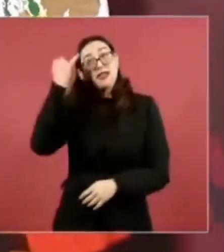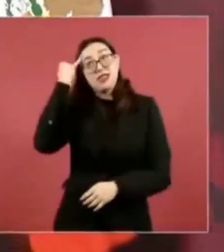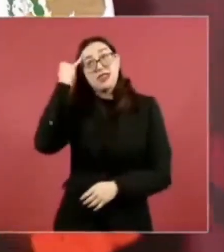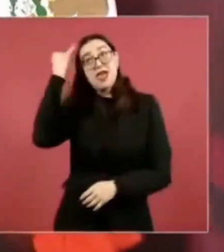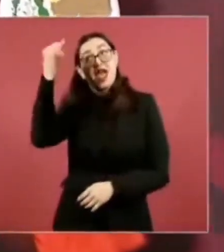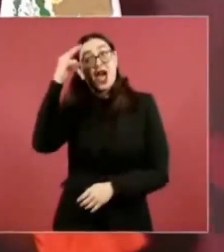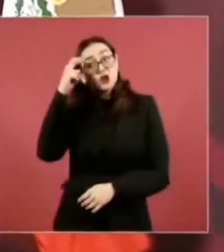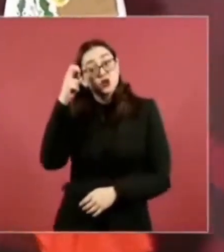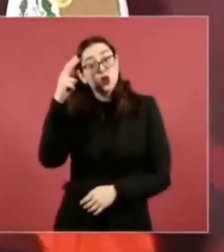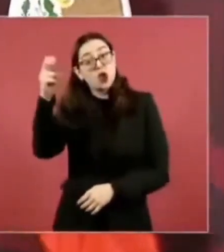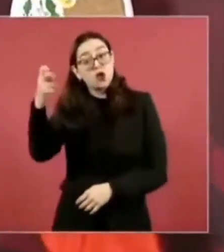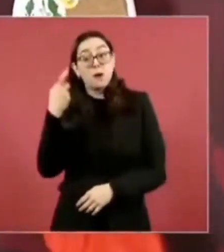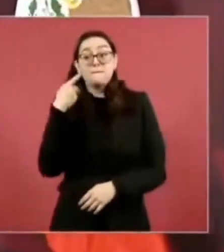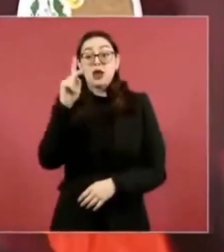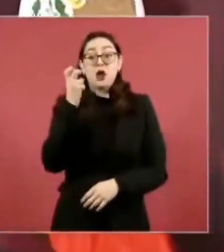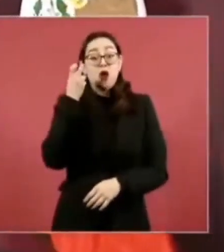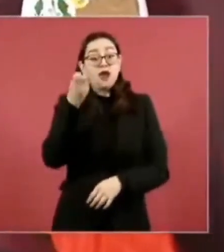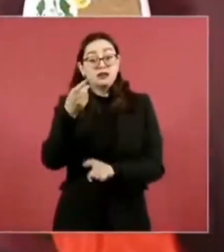ir.